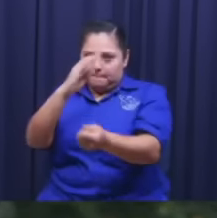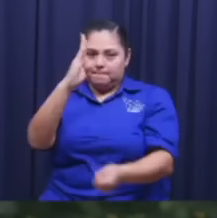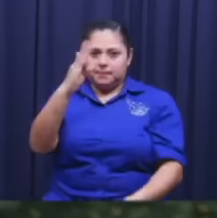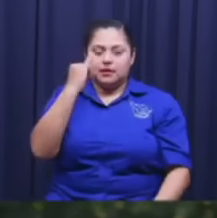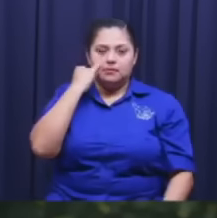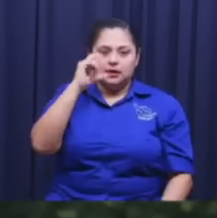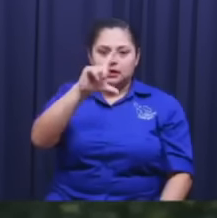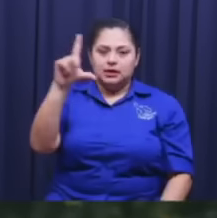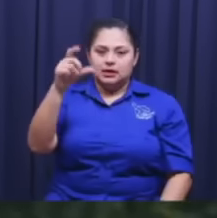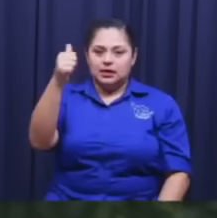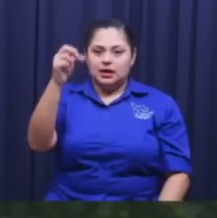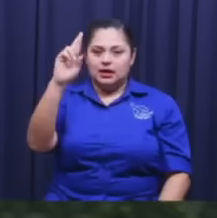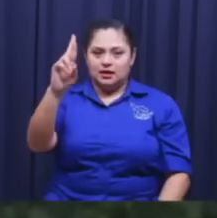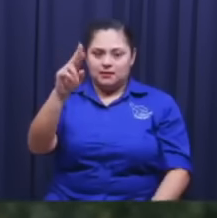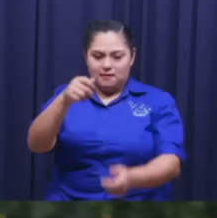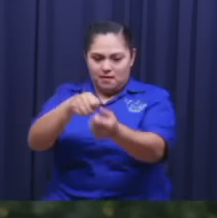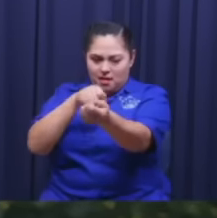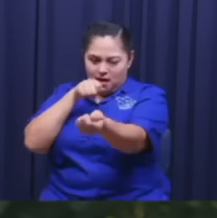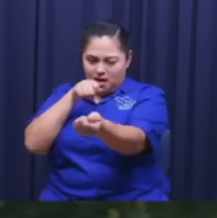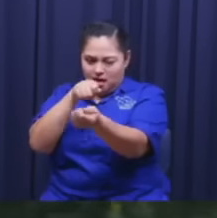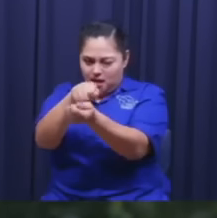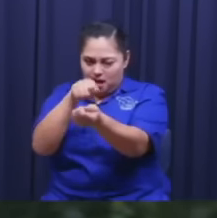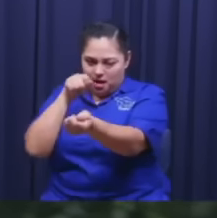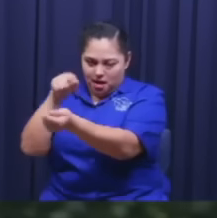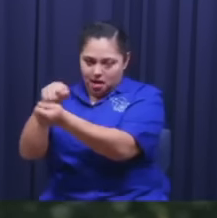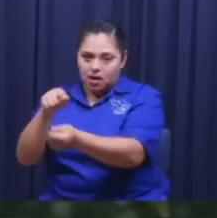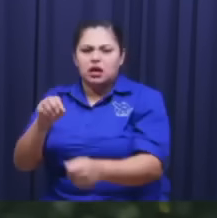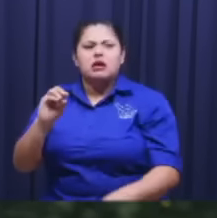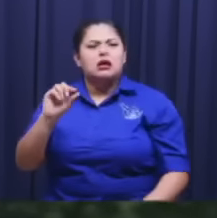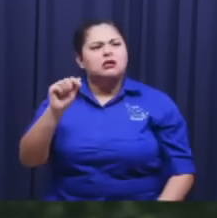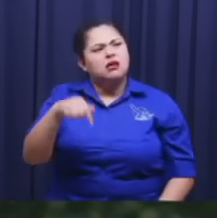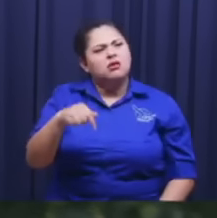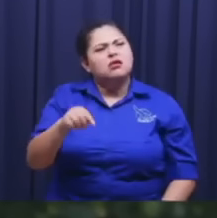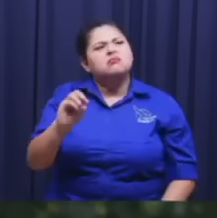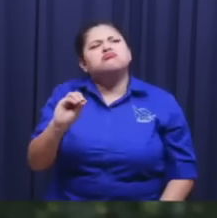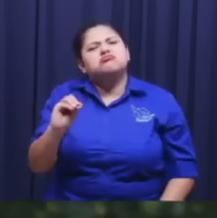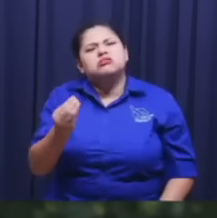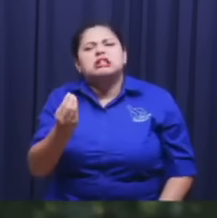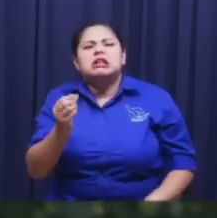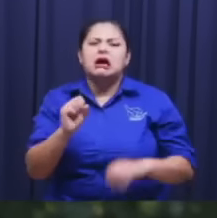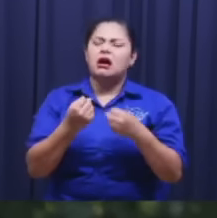Billar Estical se llama. Fui a sentar y dije, ¿y ahora qué hago?